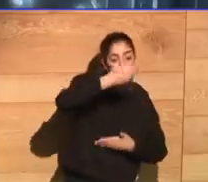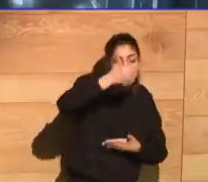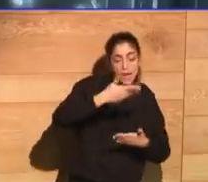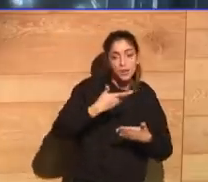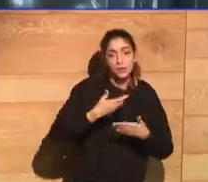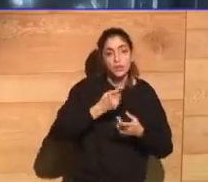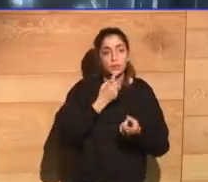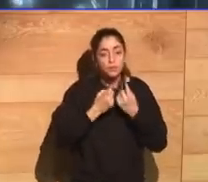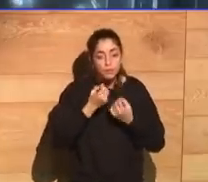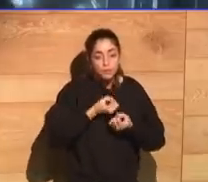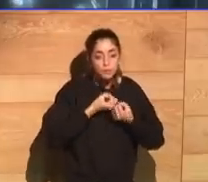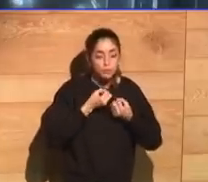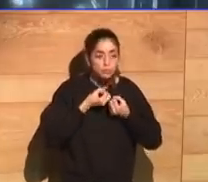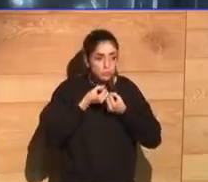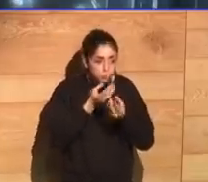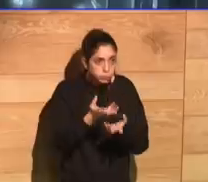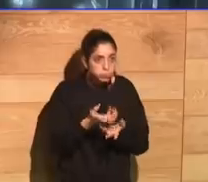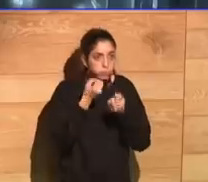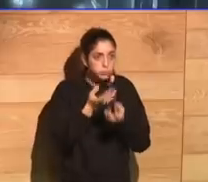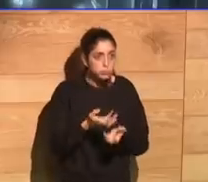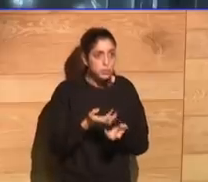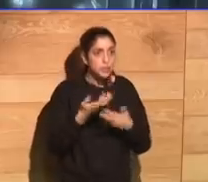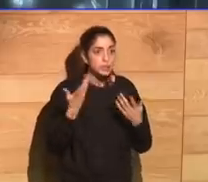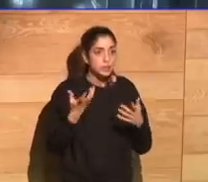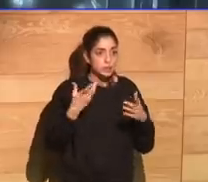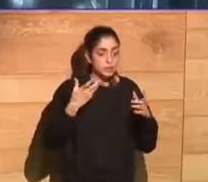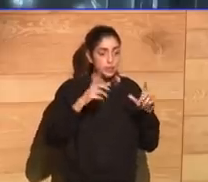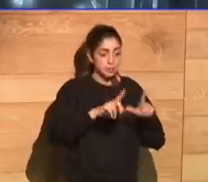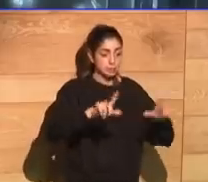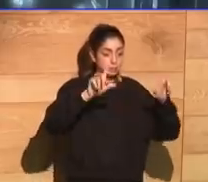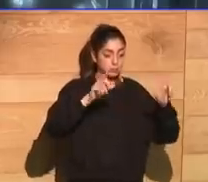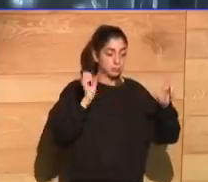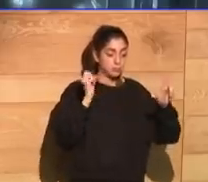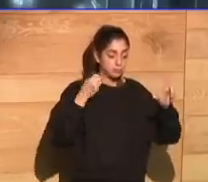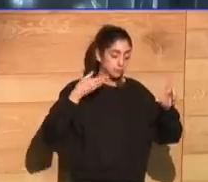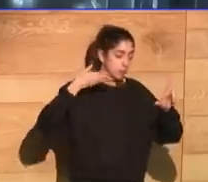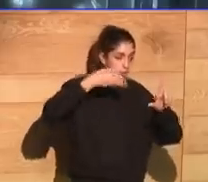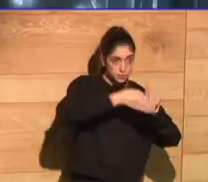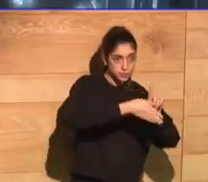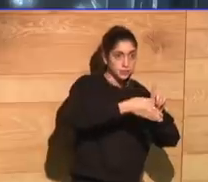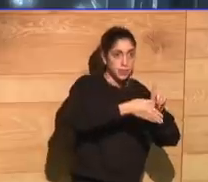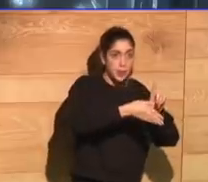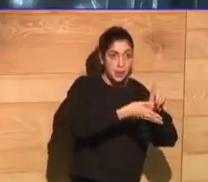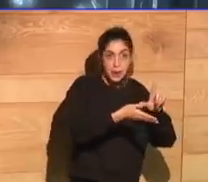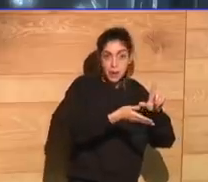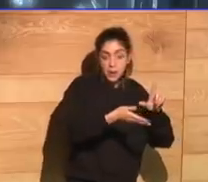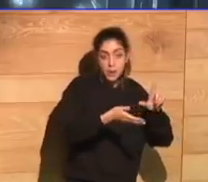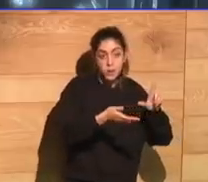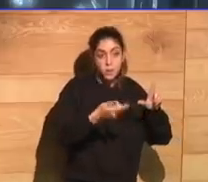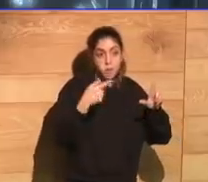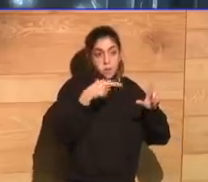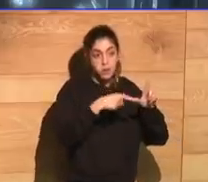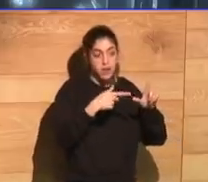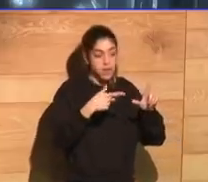los ciudadanos de Metrópolis. Entonces, entramos dentro de la viñeta, entramos dentro del planeta y después nos marchamos a Krypton en ese año 38, que es cuando